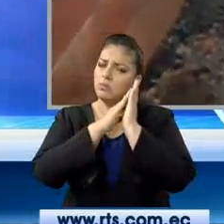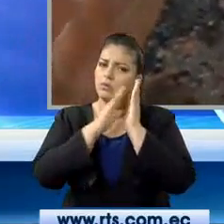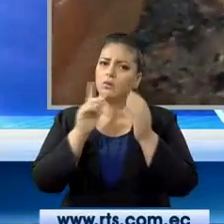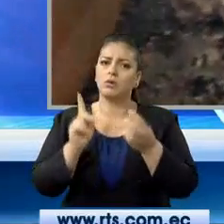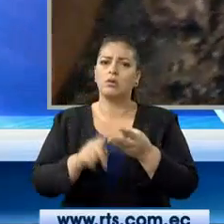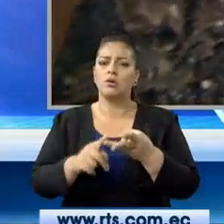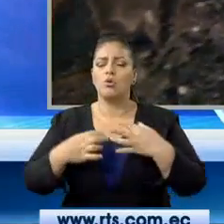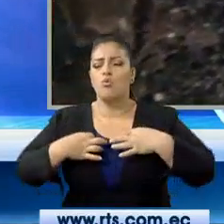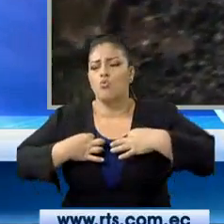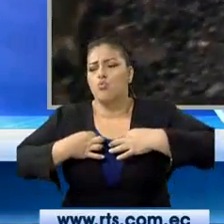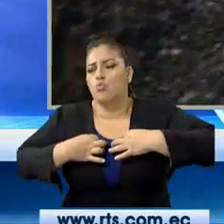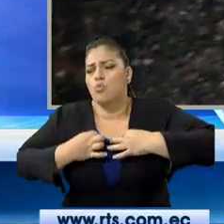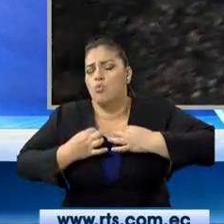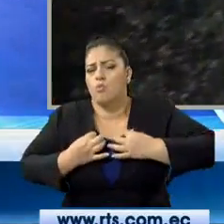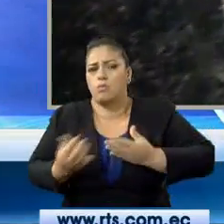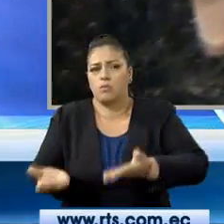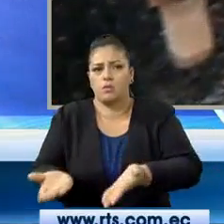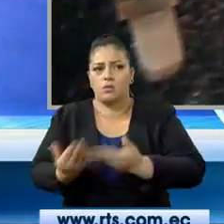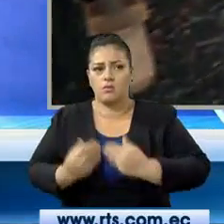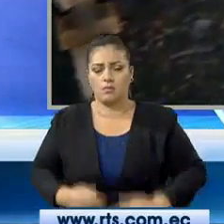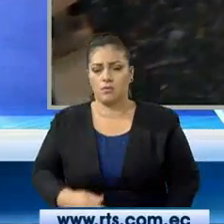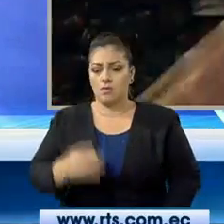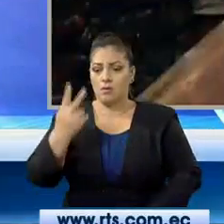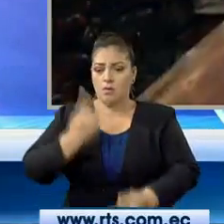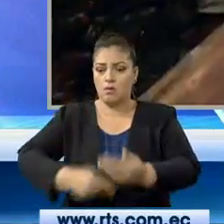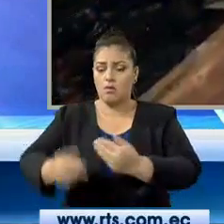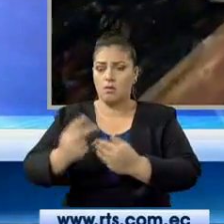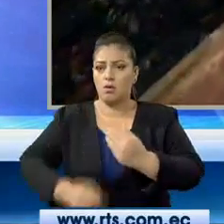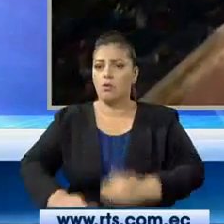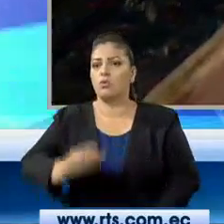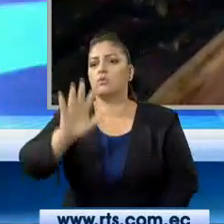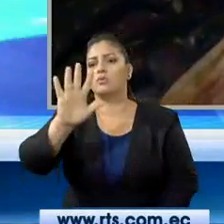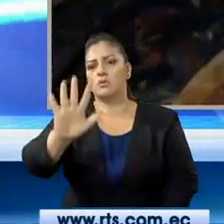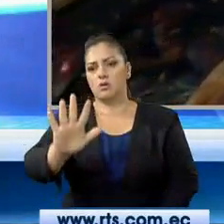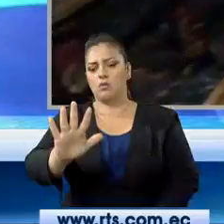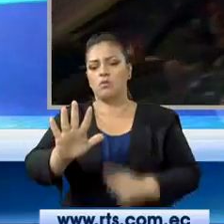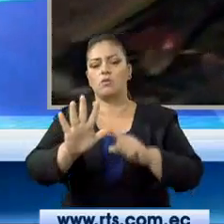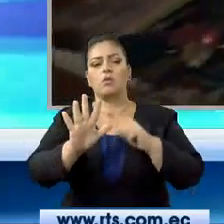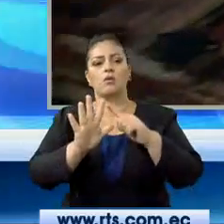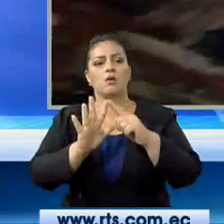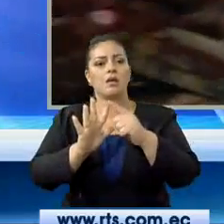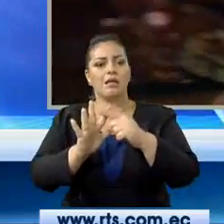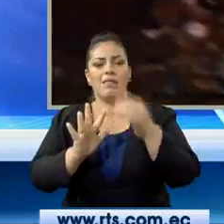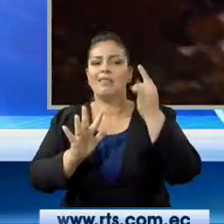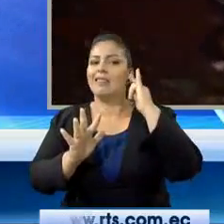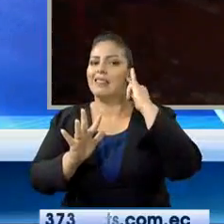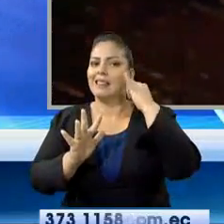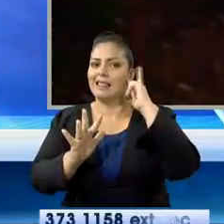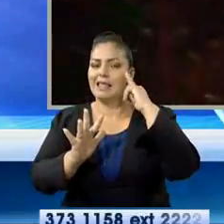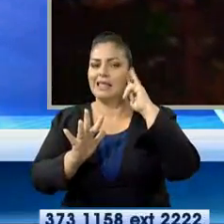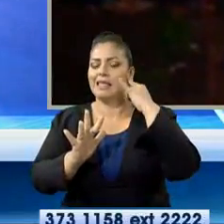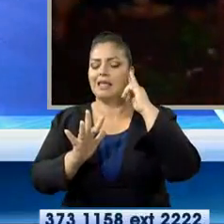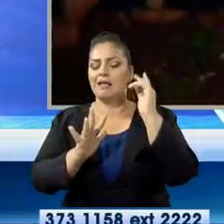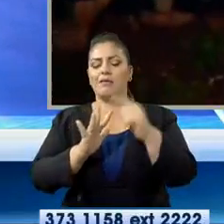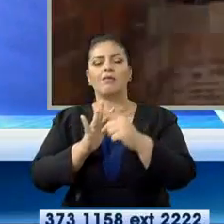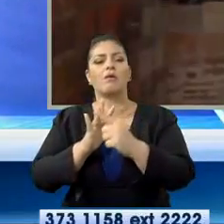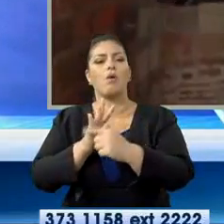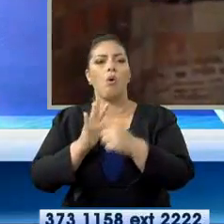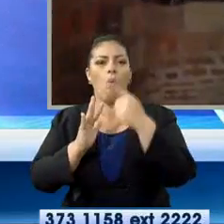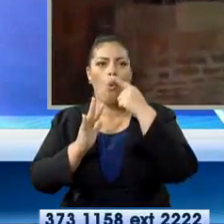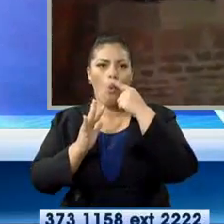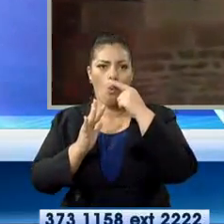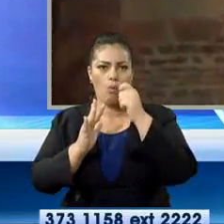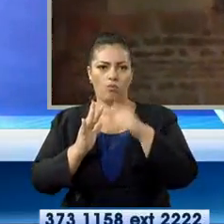informes. ¿Cuántos niños tienen? Son 5 niños. ¿Todos menores de? 3 niñas y 2 varones. Son chiquitos, tan pequeños mis